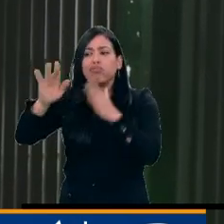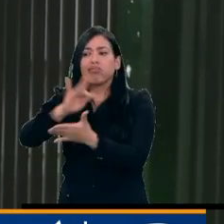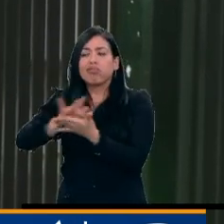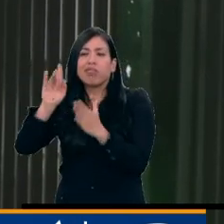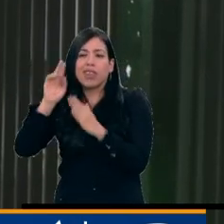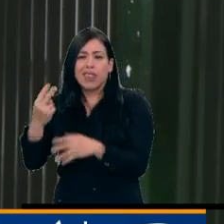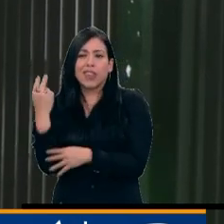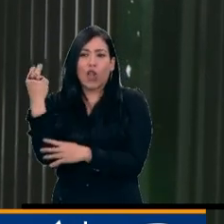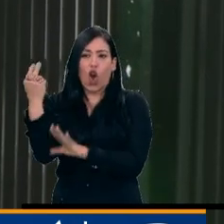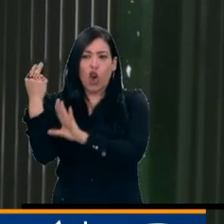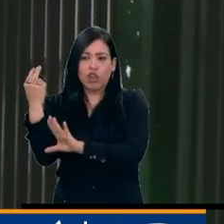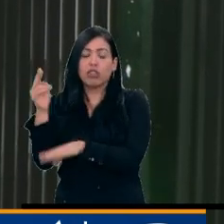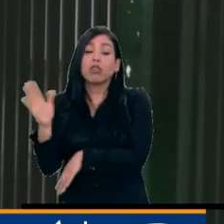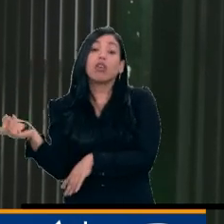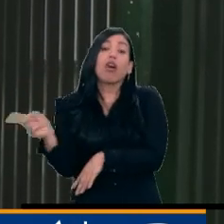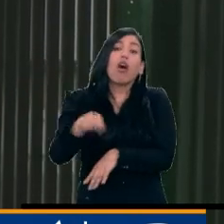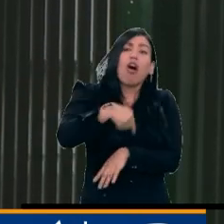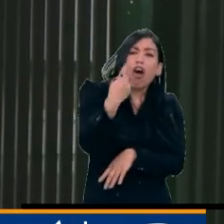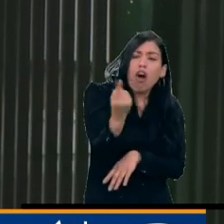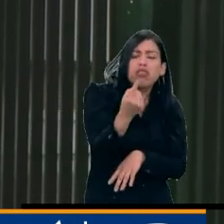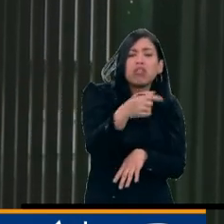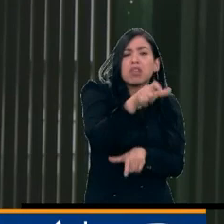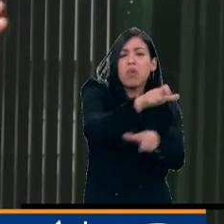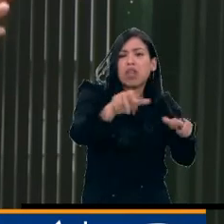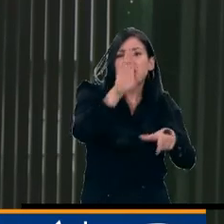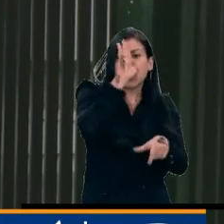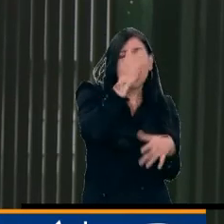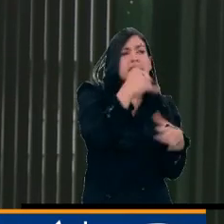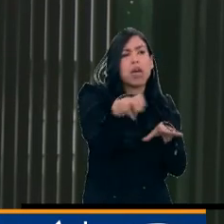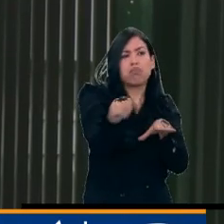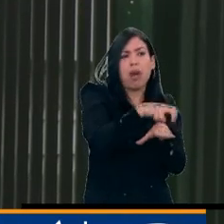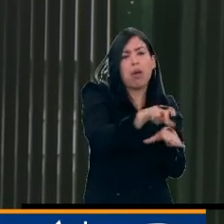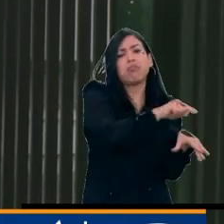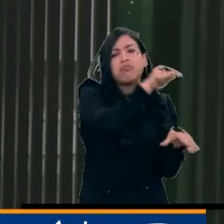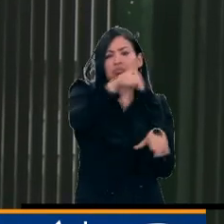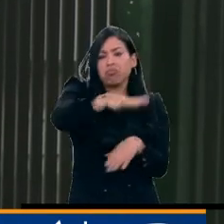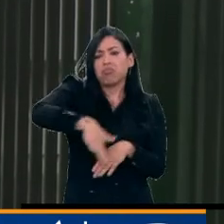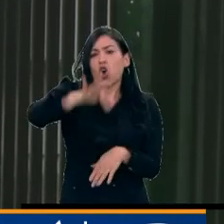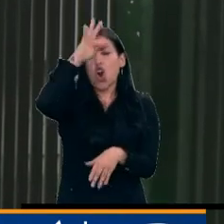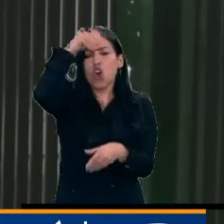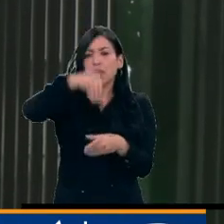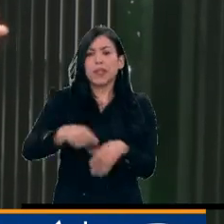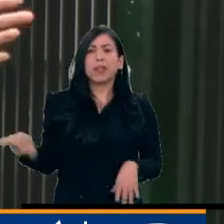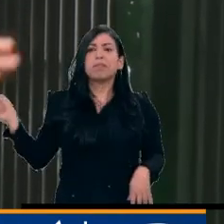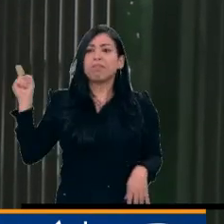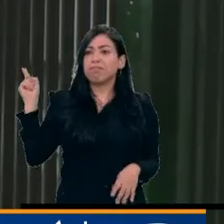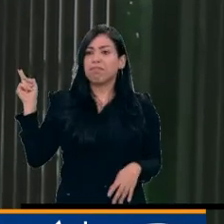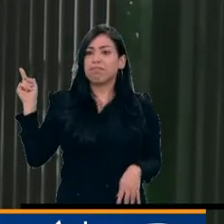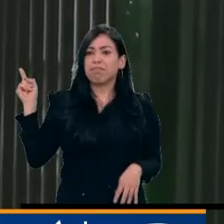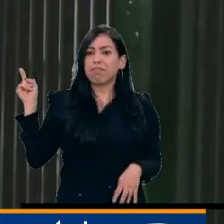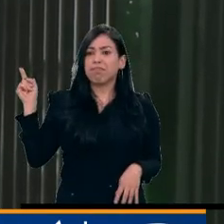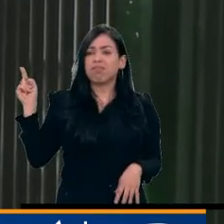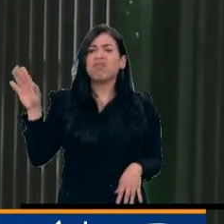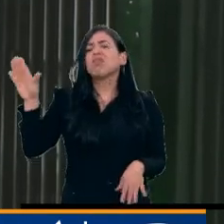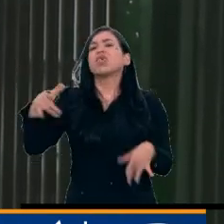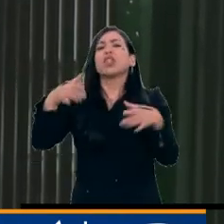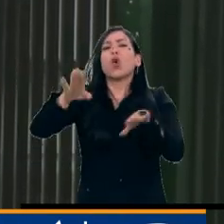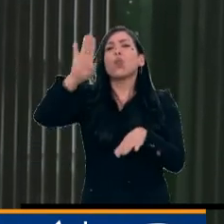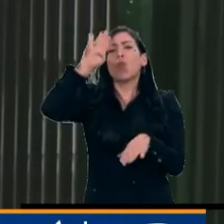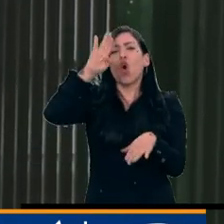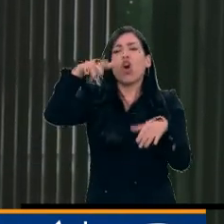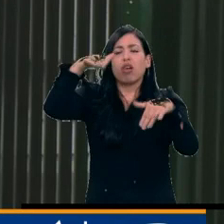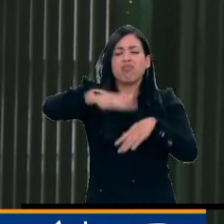médica. El resto de uniformados de patrulleros fueron traídos hasta este punto donde nos encontramos en este momento, son las instalaciones de la